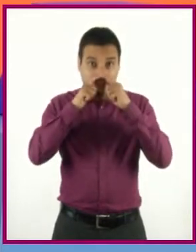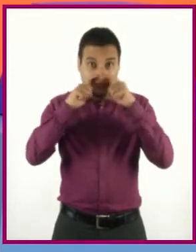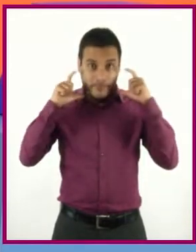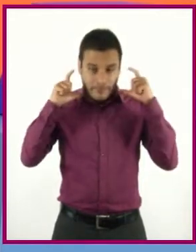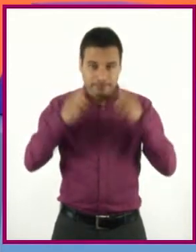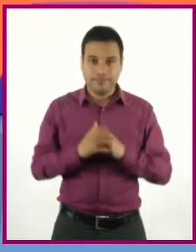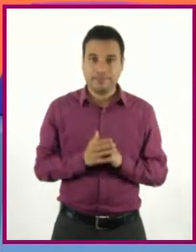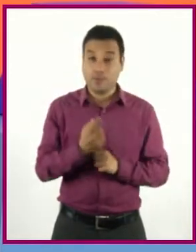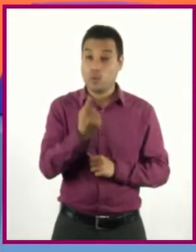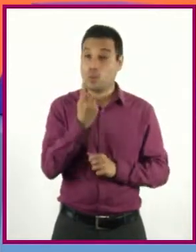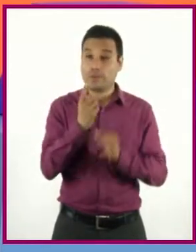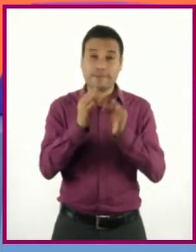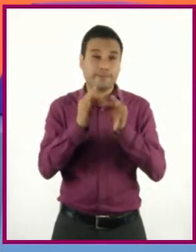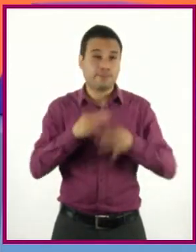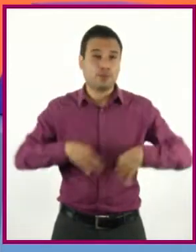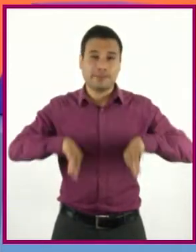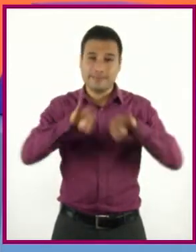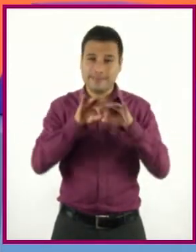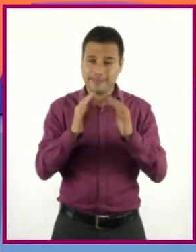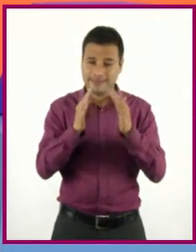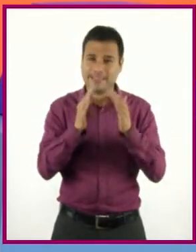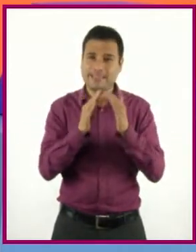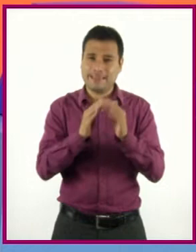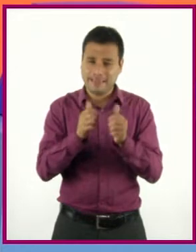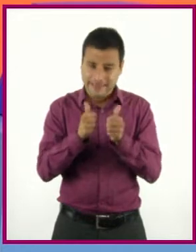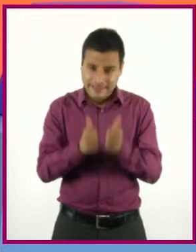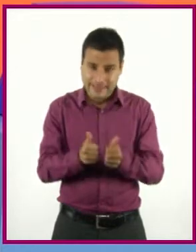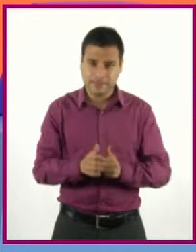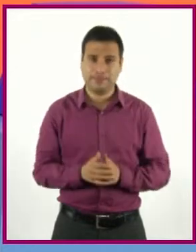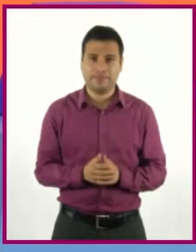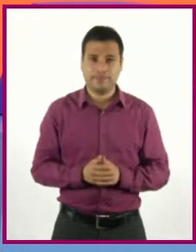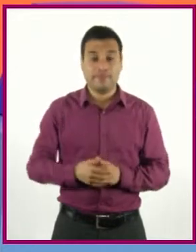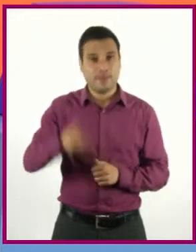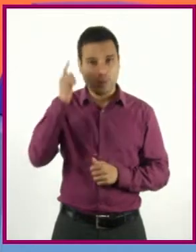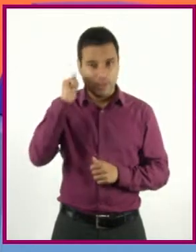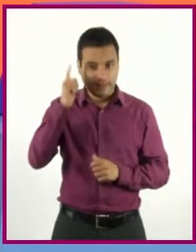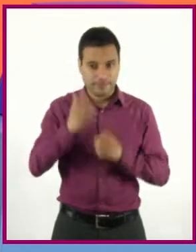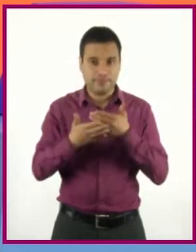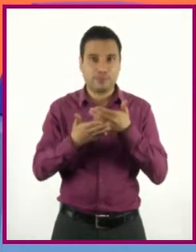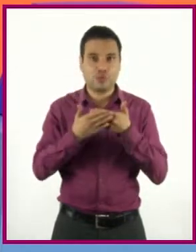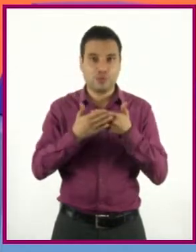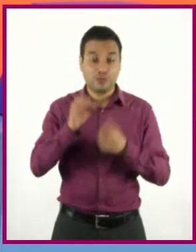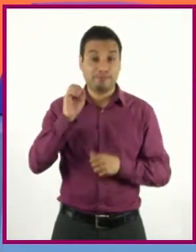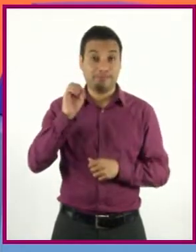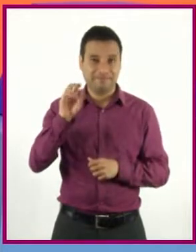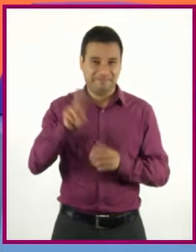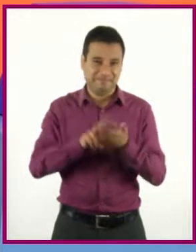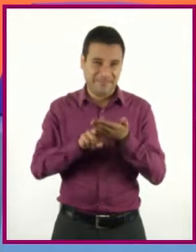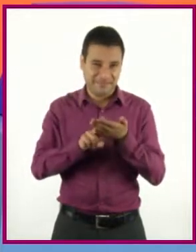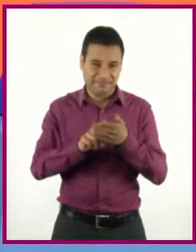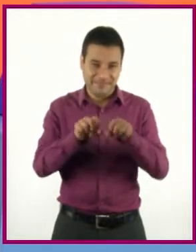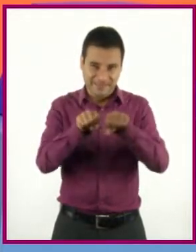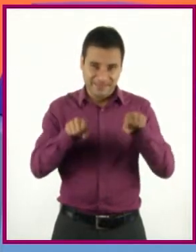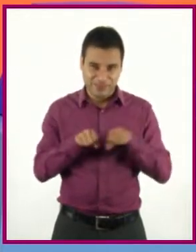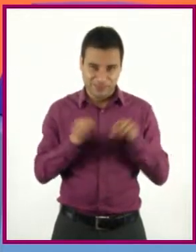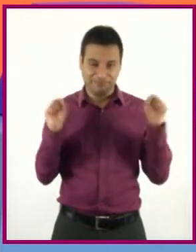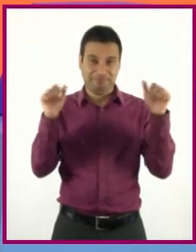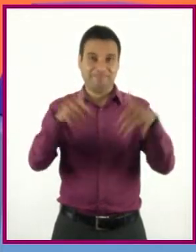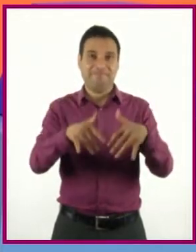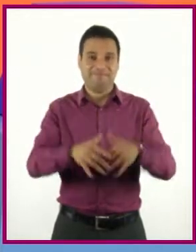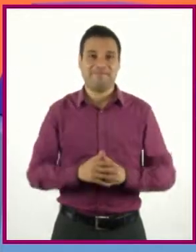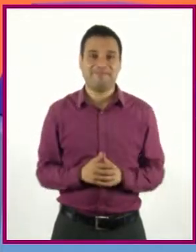lo más importante, que se queden en casa para que podamos regresar pronto a los salones de clase. Mientras